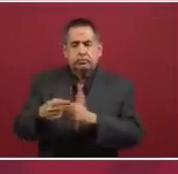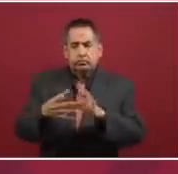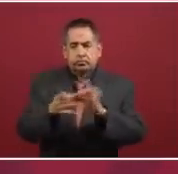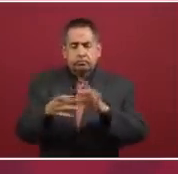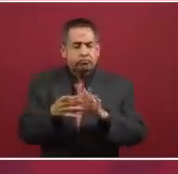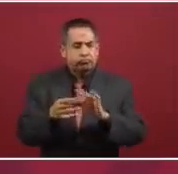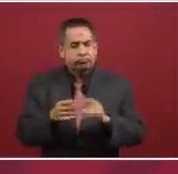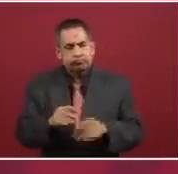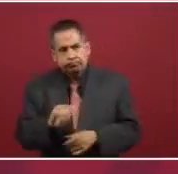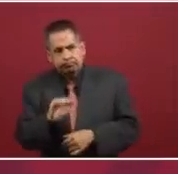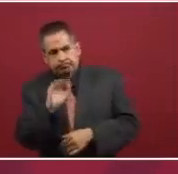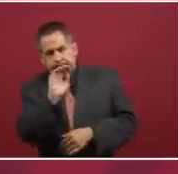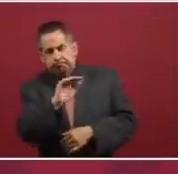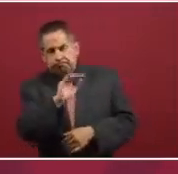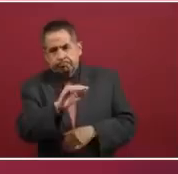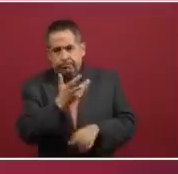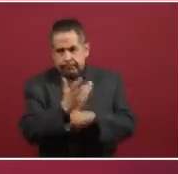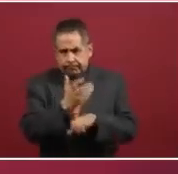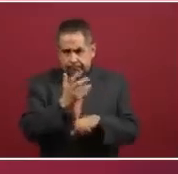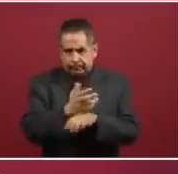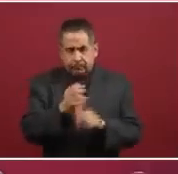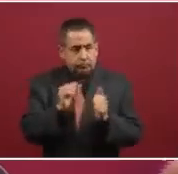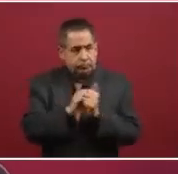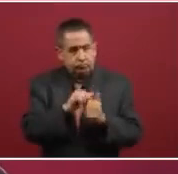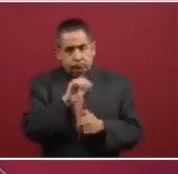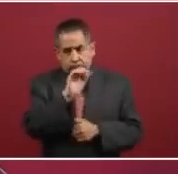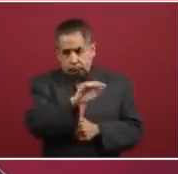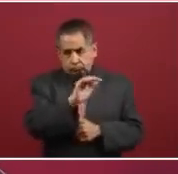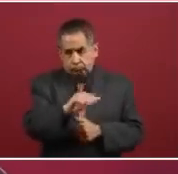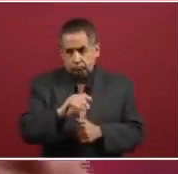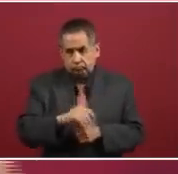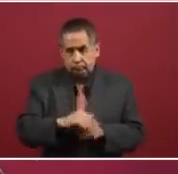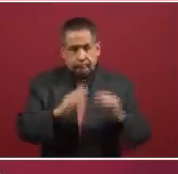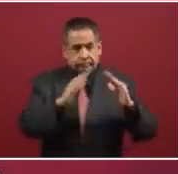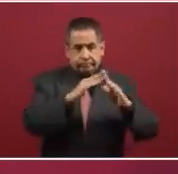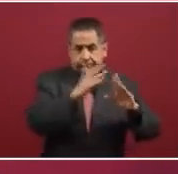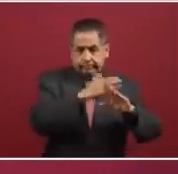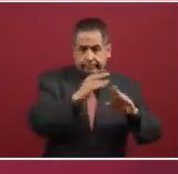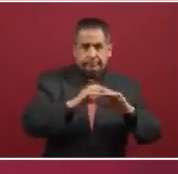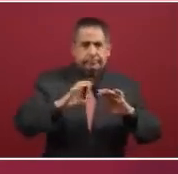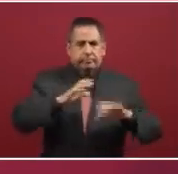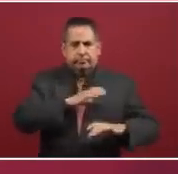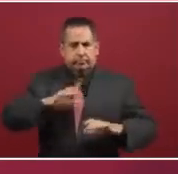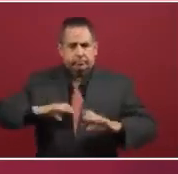tocar las puertas de Estados Unidos, tanto Casa Blanca como Congreso,